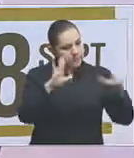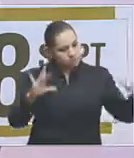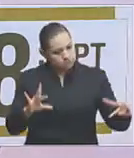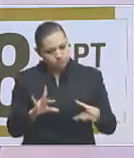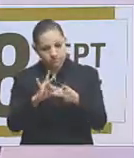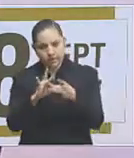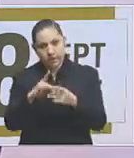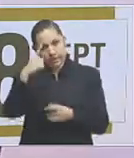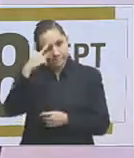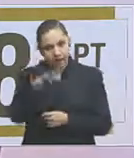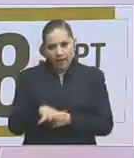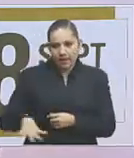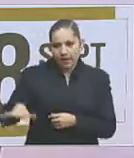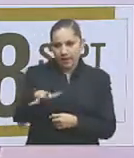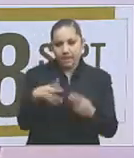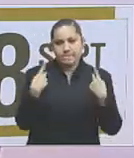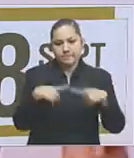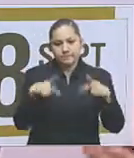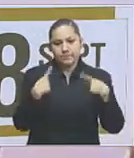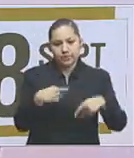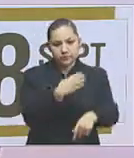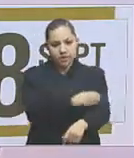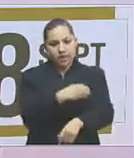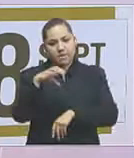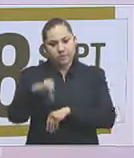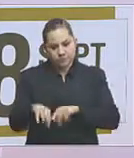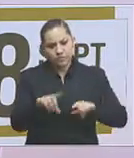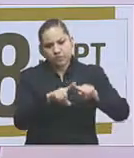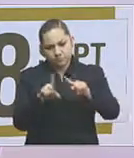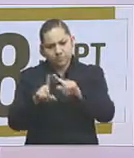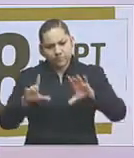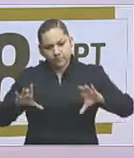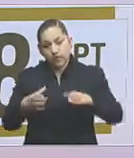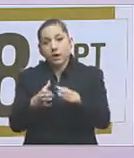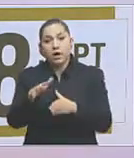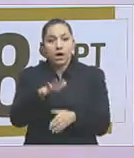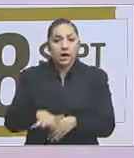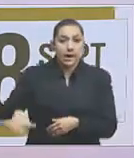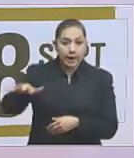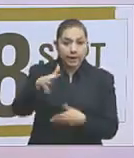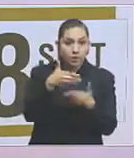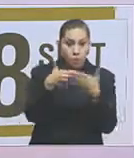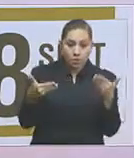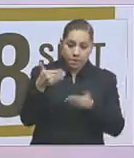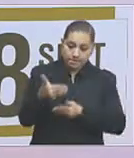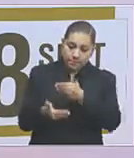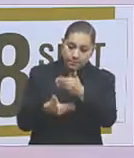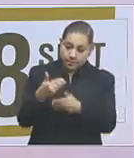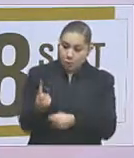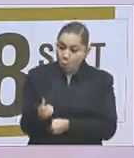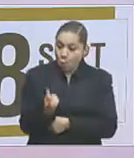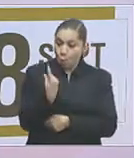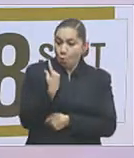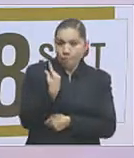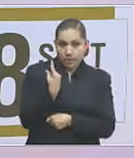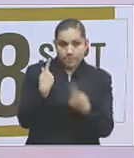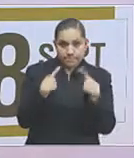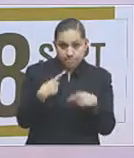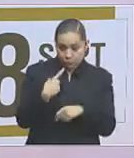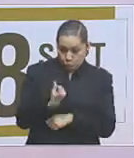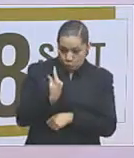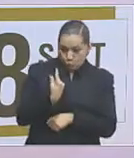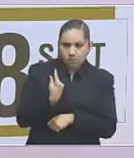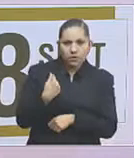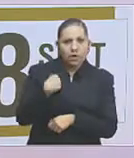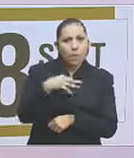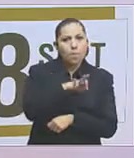en teoría la relación de poder cambiar porque ahora una sola persona puede tener la capacidad de incidir en la